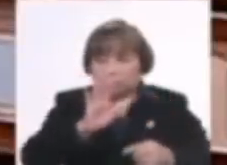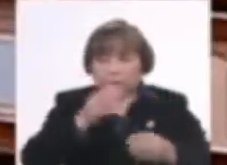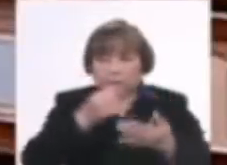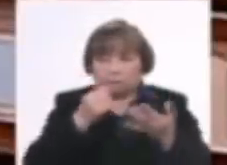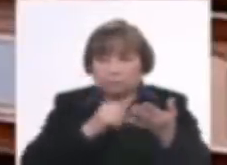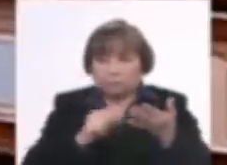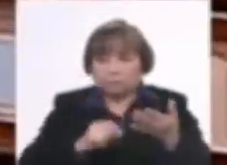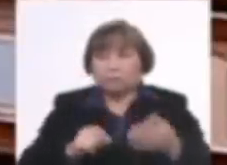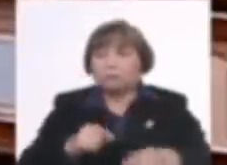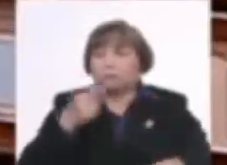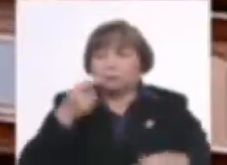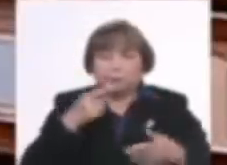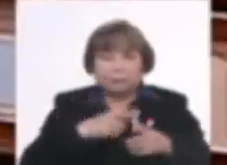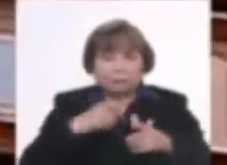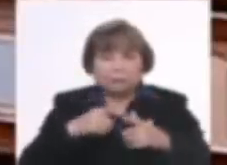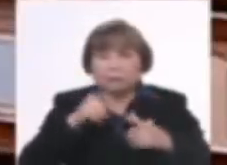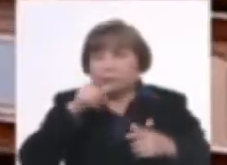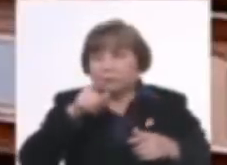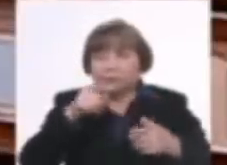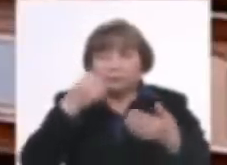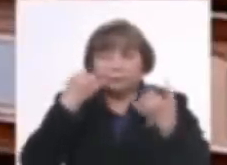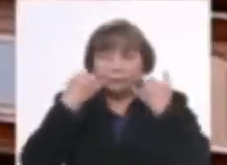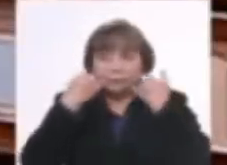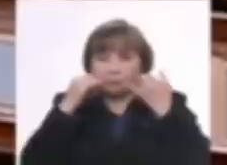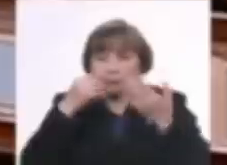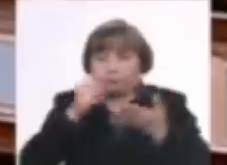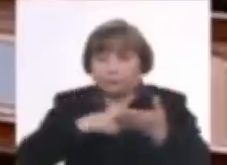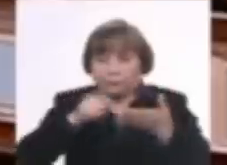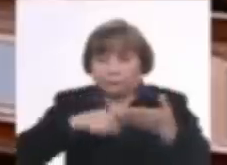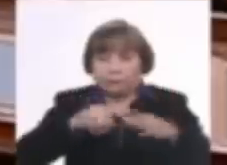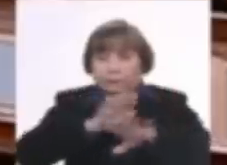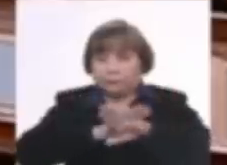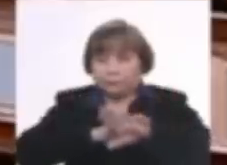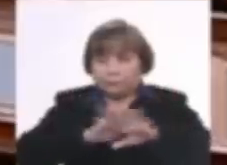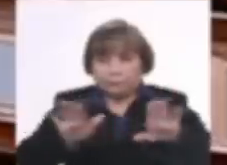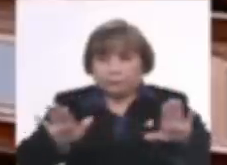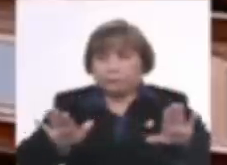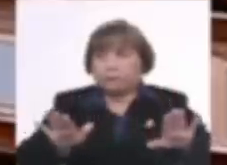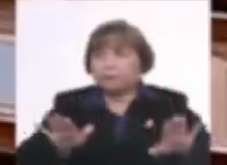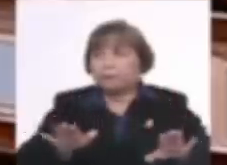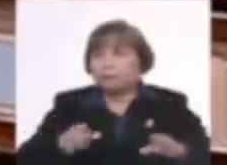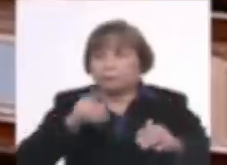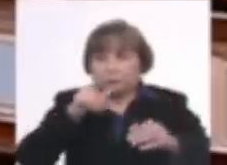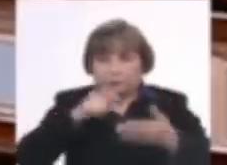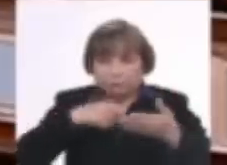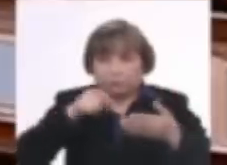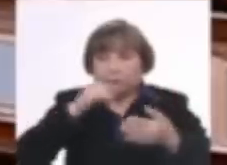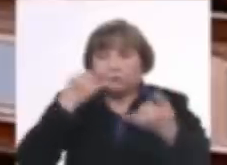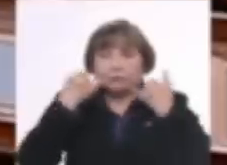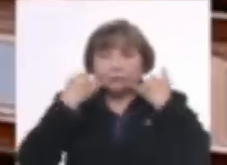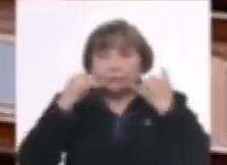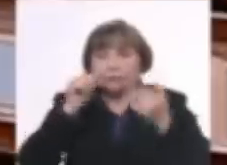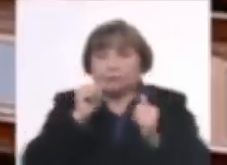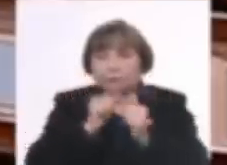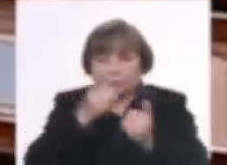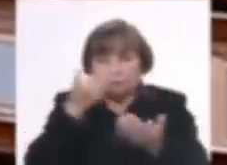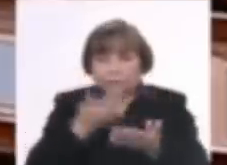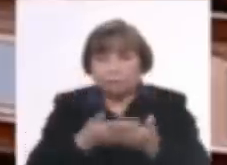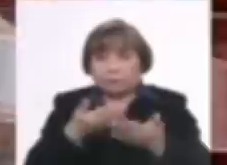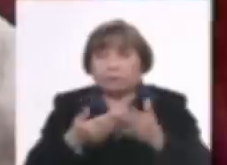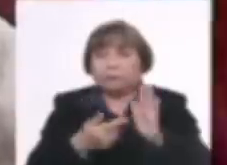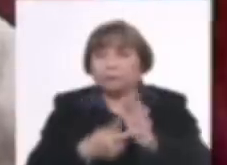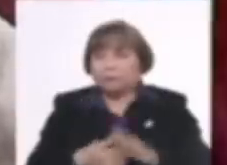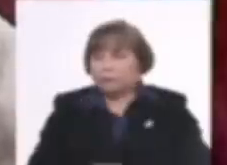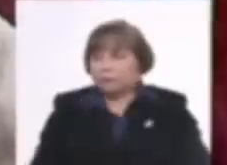lo firma. Entonces, cuando usted hace su informe, cuando culmina su trabajo, ¿firma sus informes? ¿Consta los